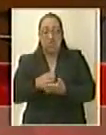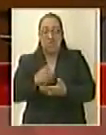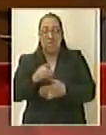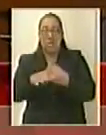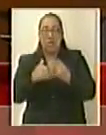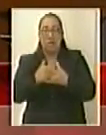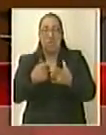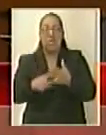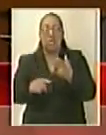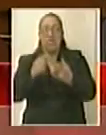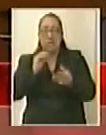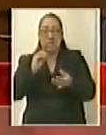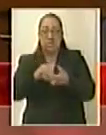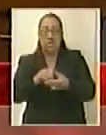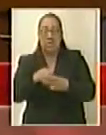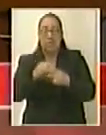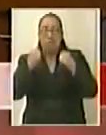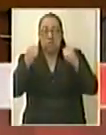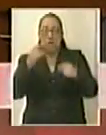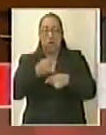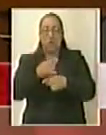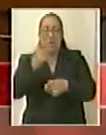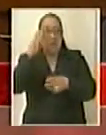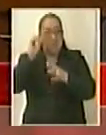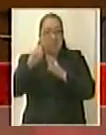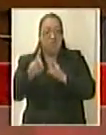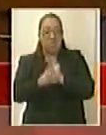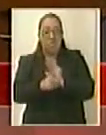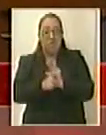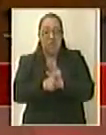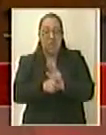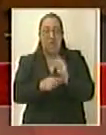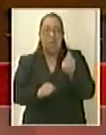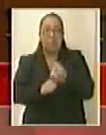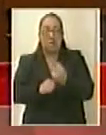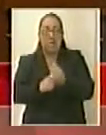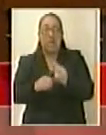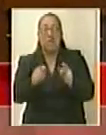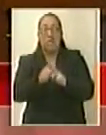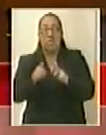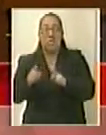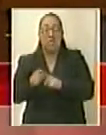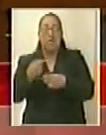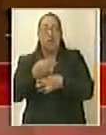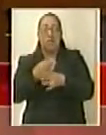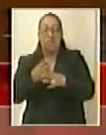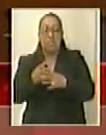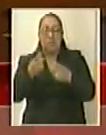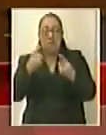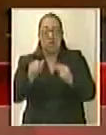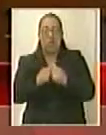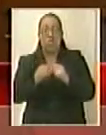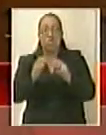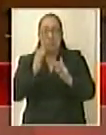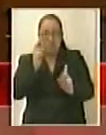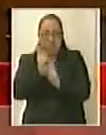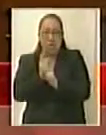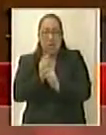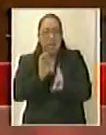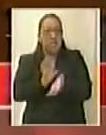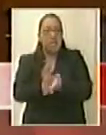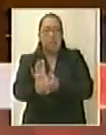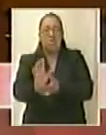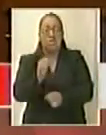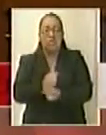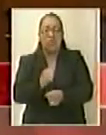las medidas que vienen aplicando en su lucha contra la minería ilegal apoyar también de manera decidida su frontal rechazo a las